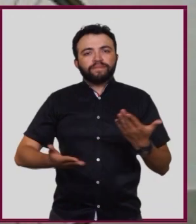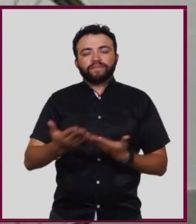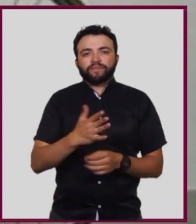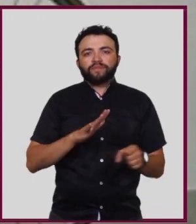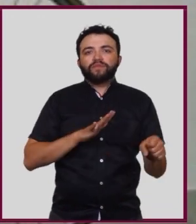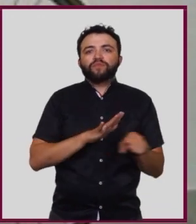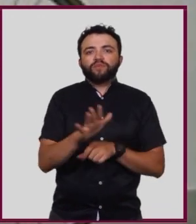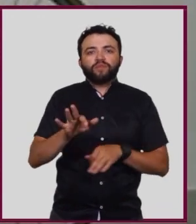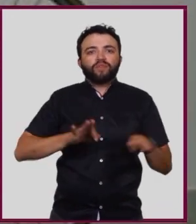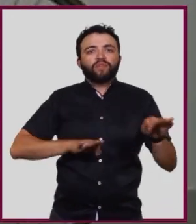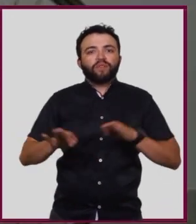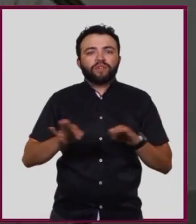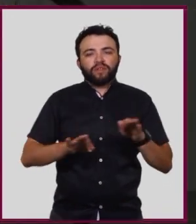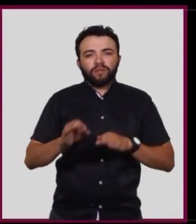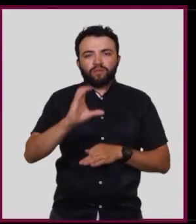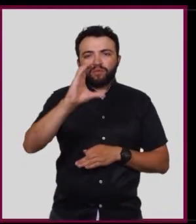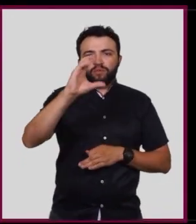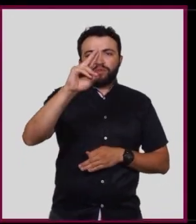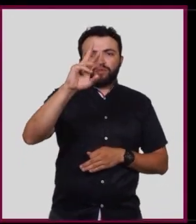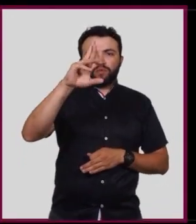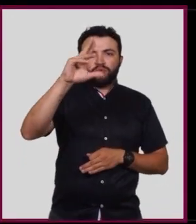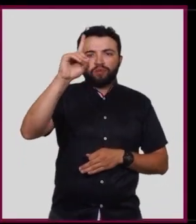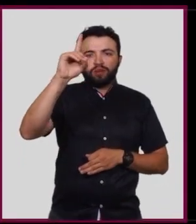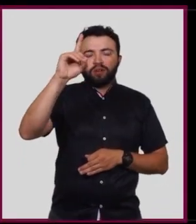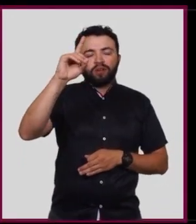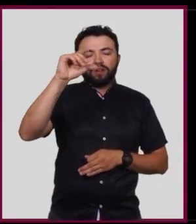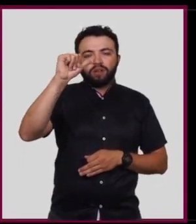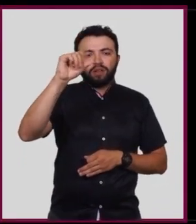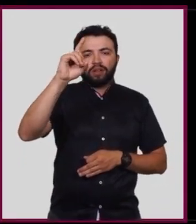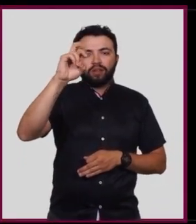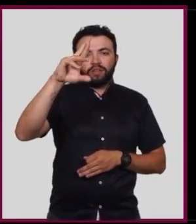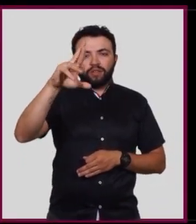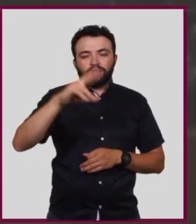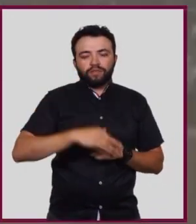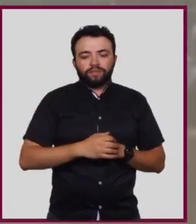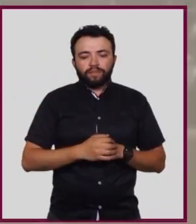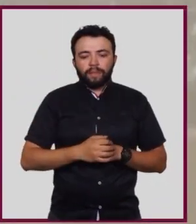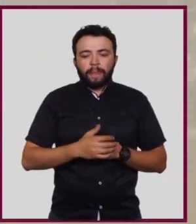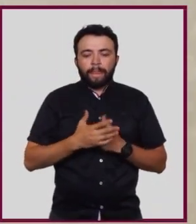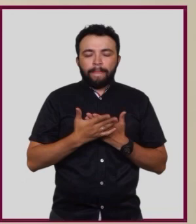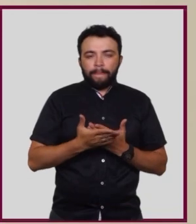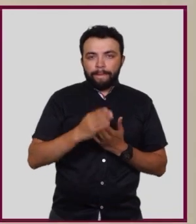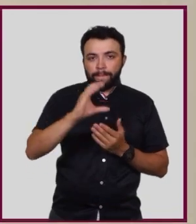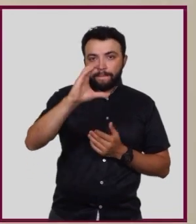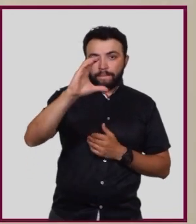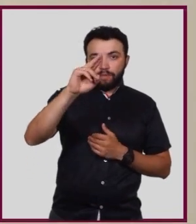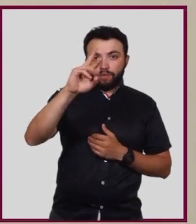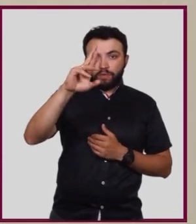de un curador y en específico de un curador de arte contemporáneo? Un curador,